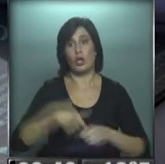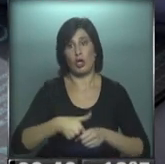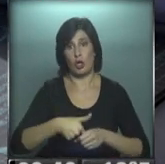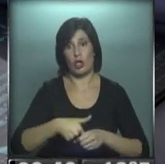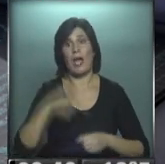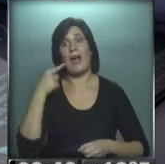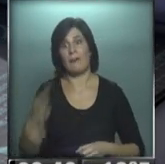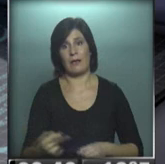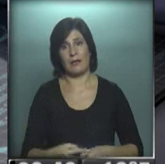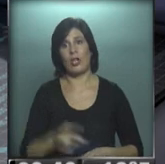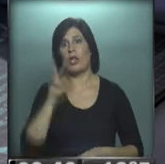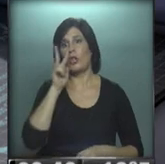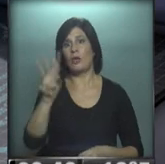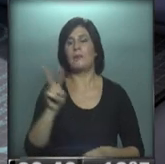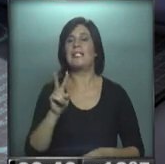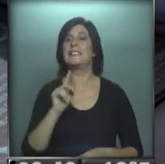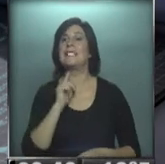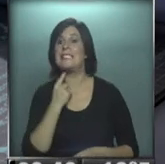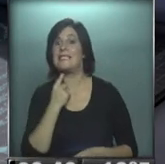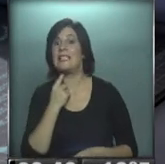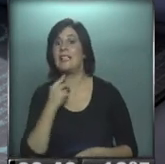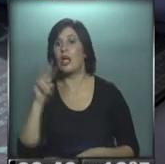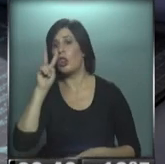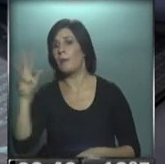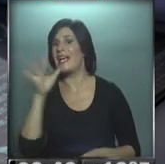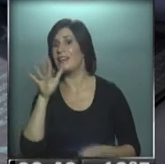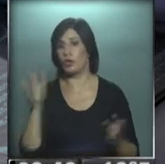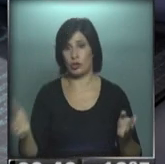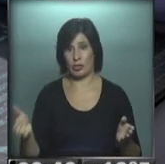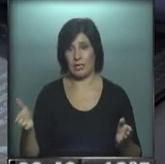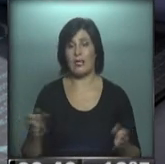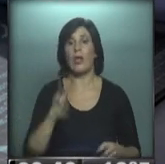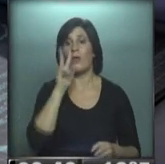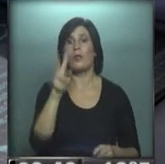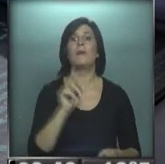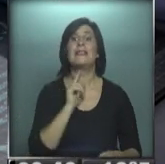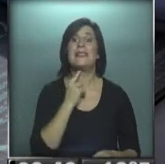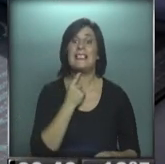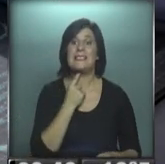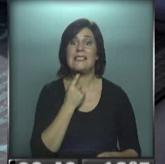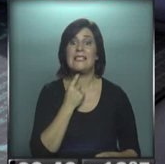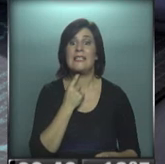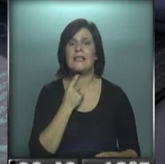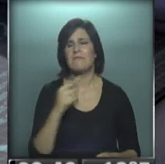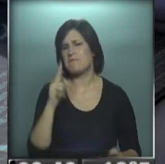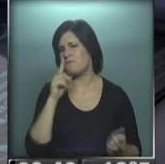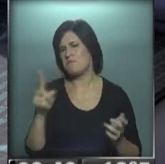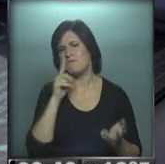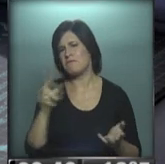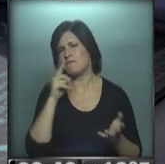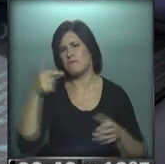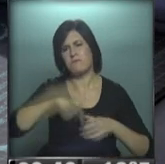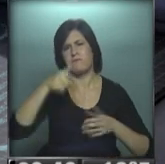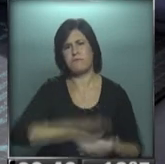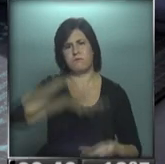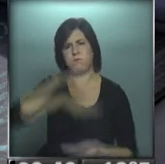2013-2014, ya la recuperación de esta empresa. En el año 2013, miles de barriles diarios de petróleo,